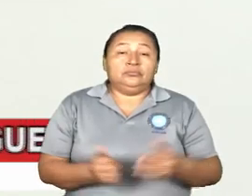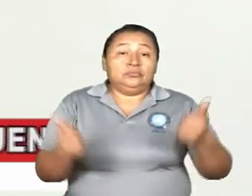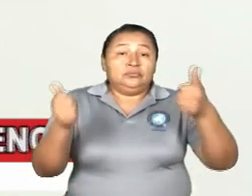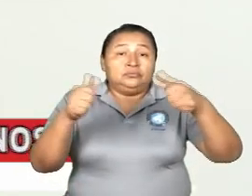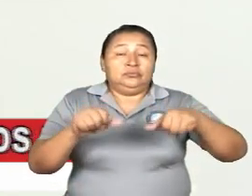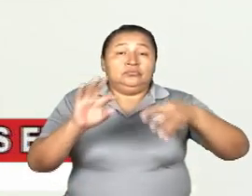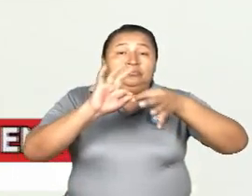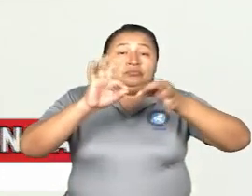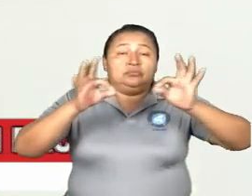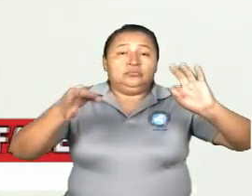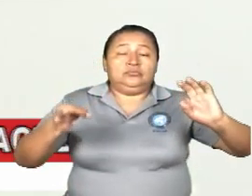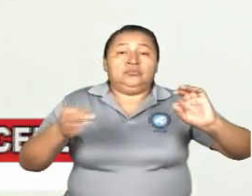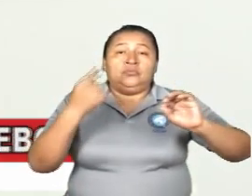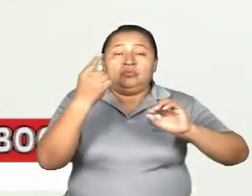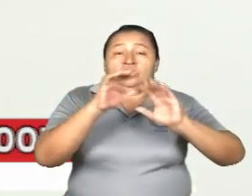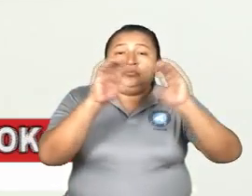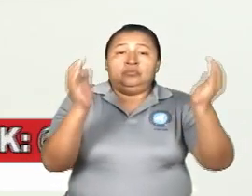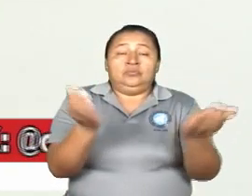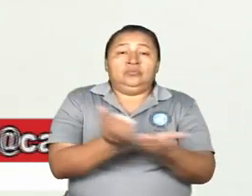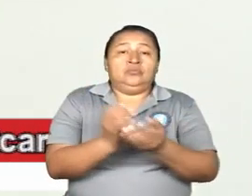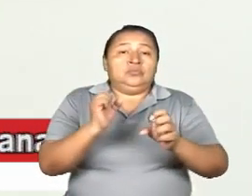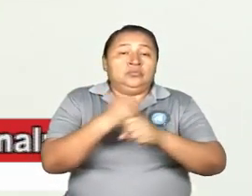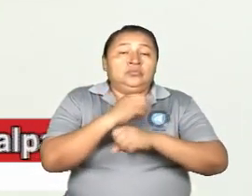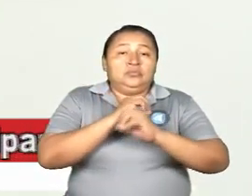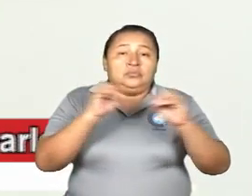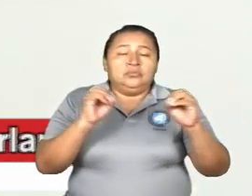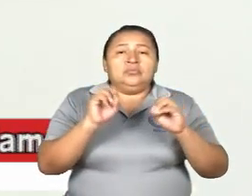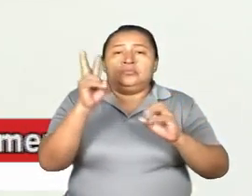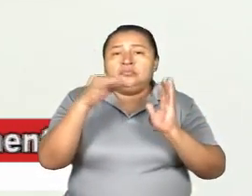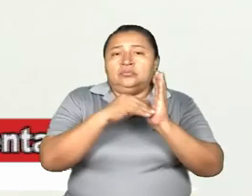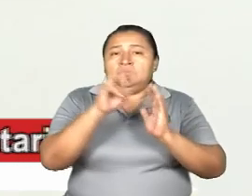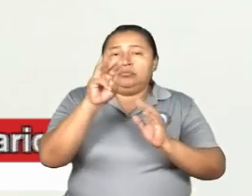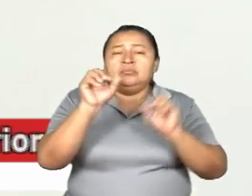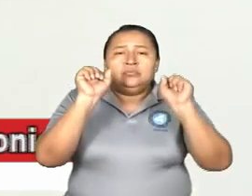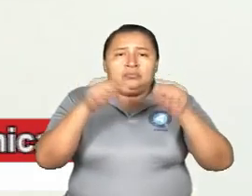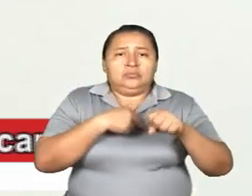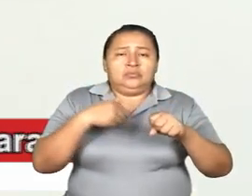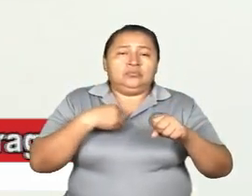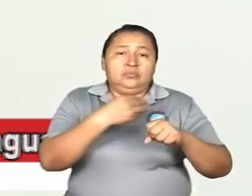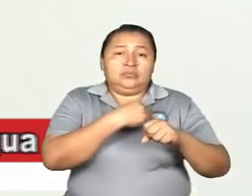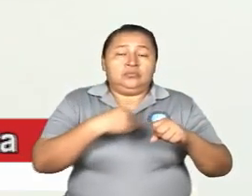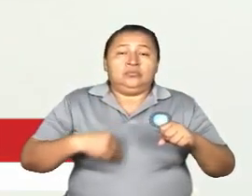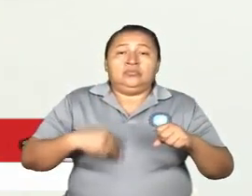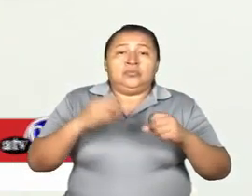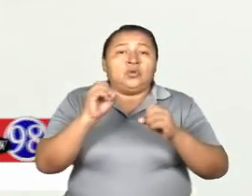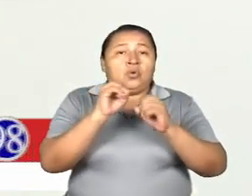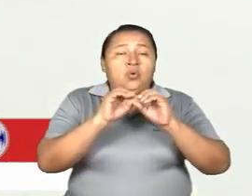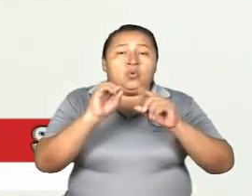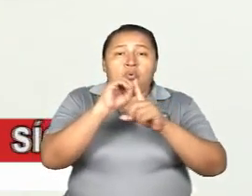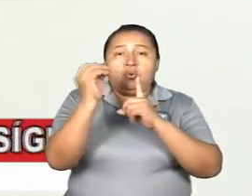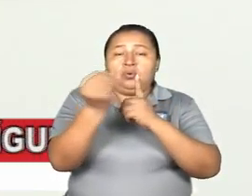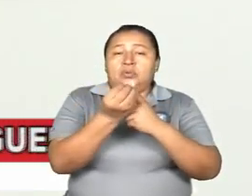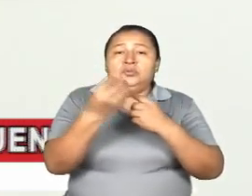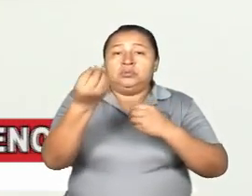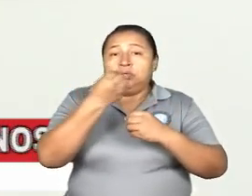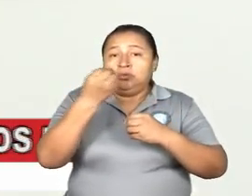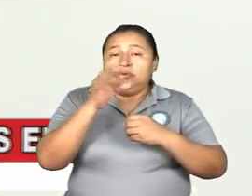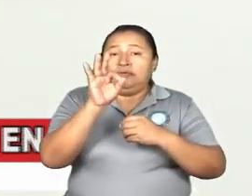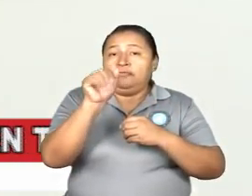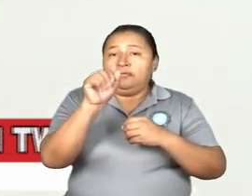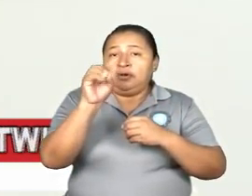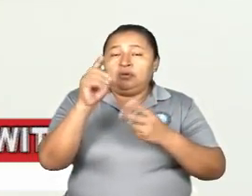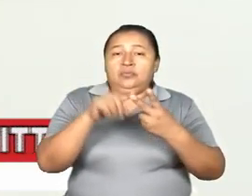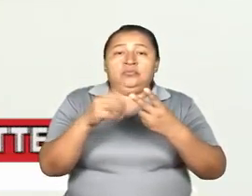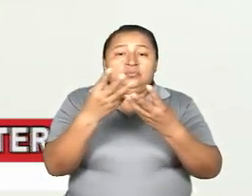Bajo el lema Un mundo hambre cero para el 2030 es posible, el Ministerio Agropecuario y la Organización de las Naciones Unidas para la Alimentación y la